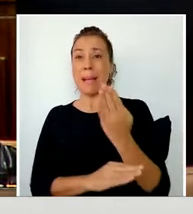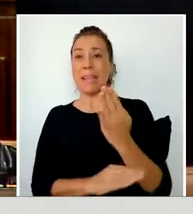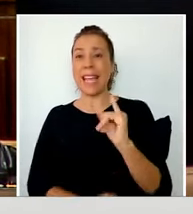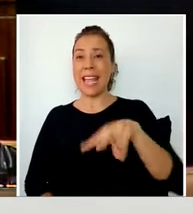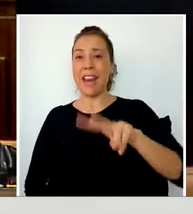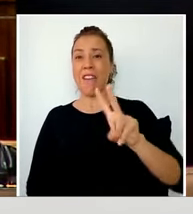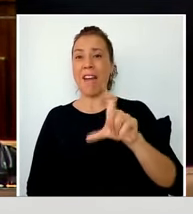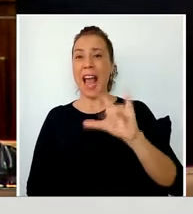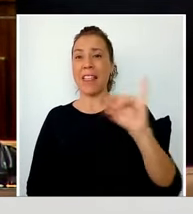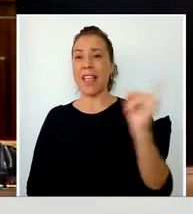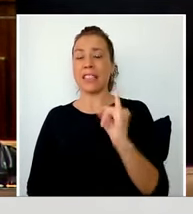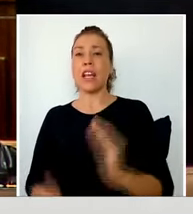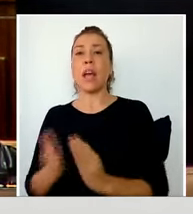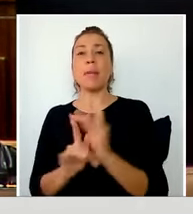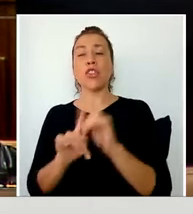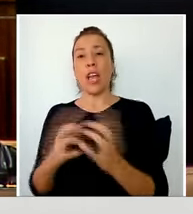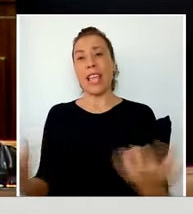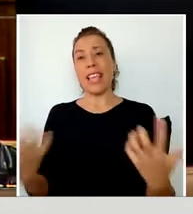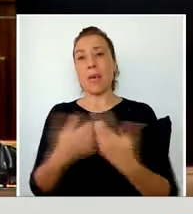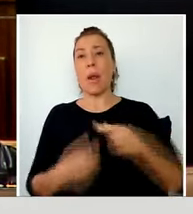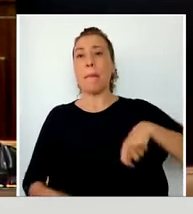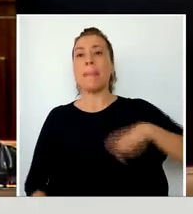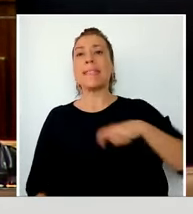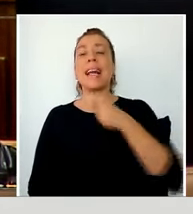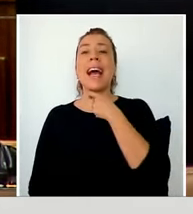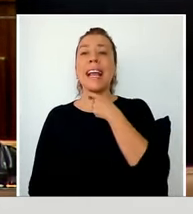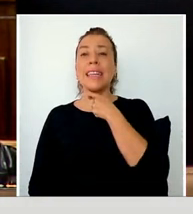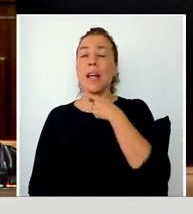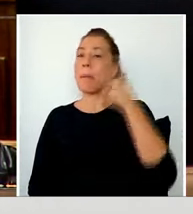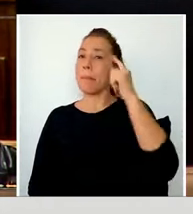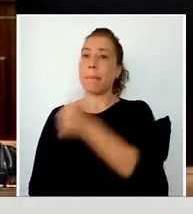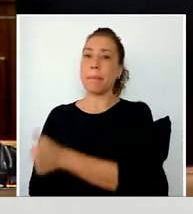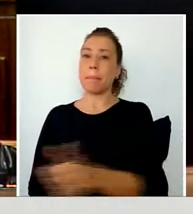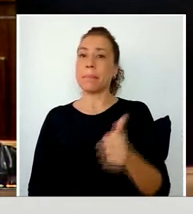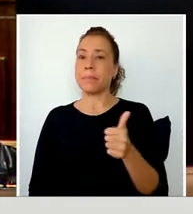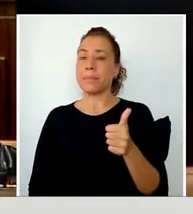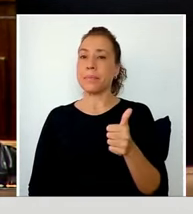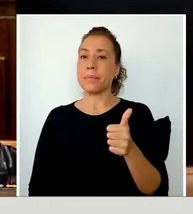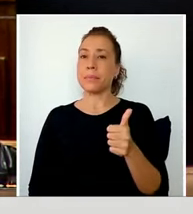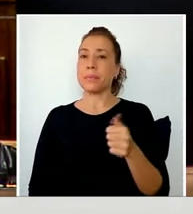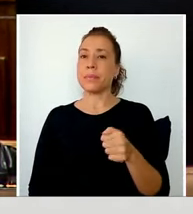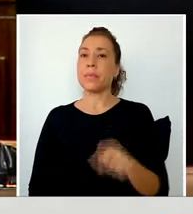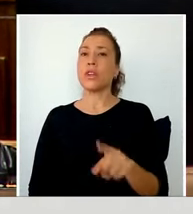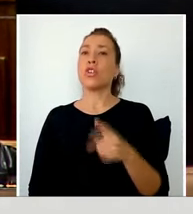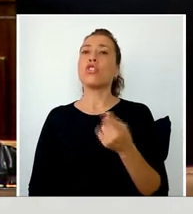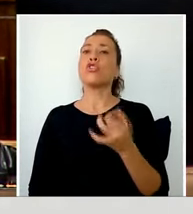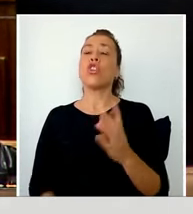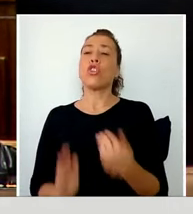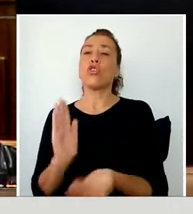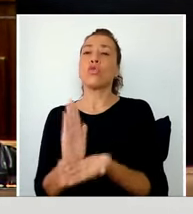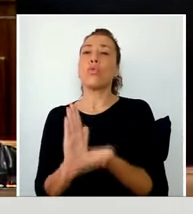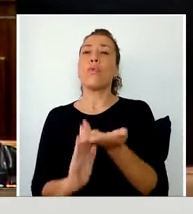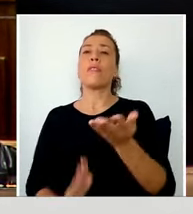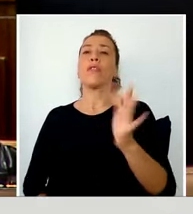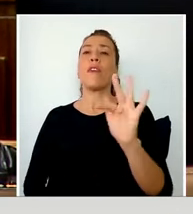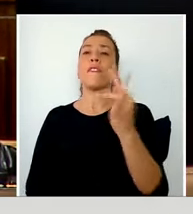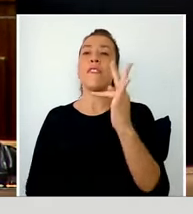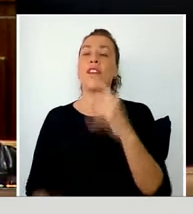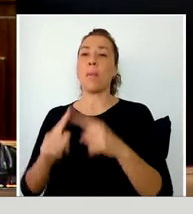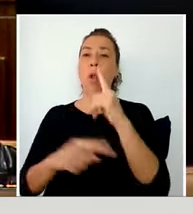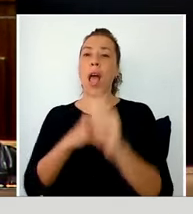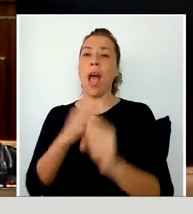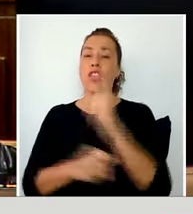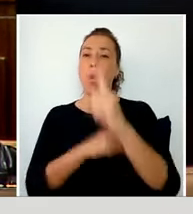a homologar al de la pensión garantizada universal y que este solo se reajusta en febrero de cada año lo cual es